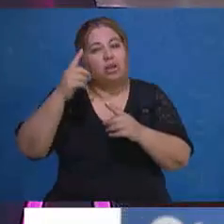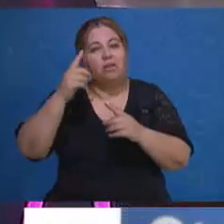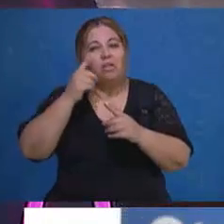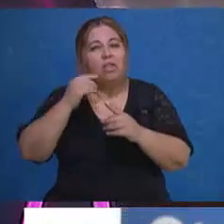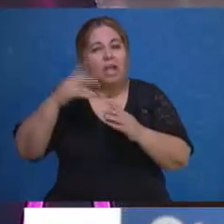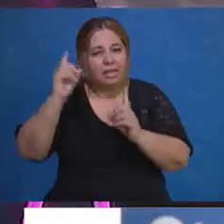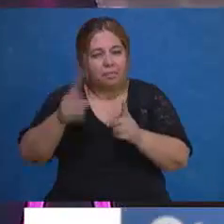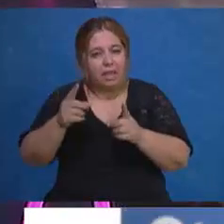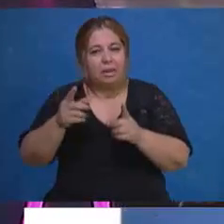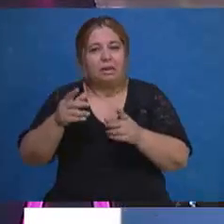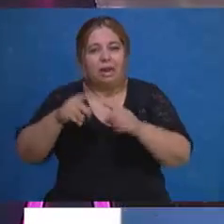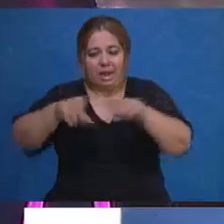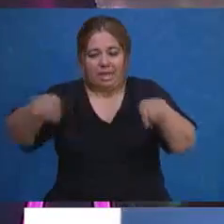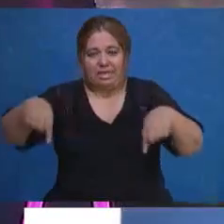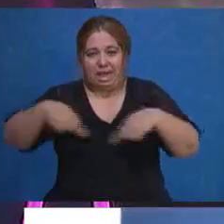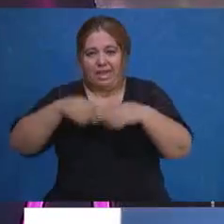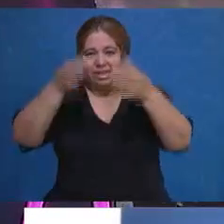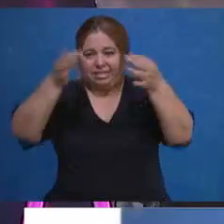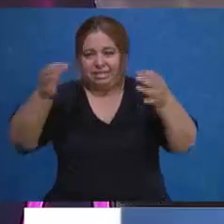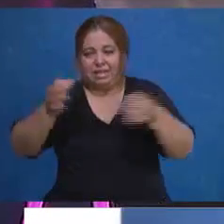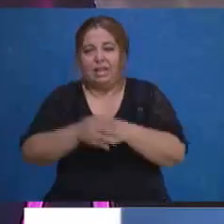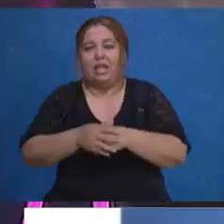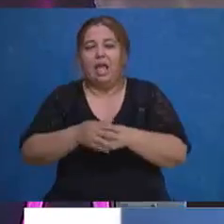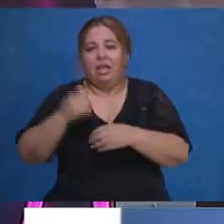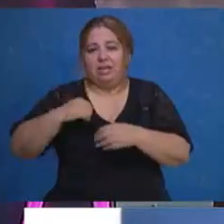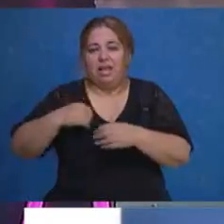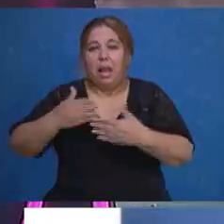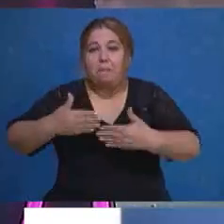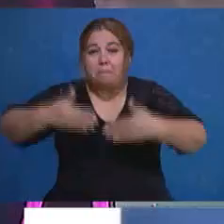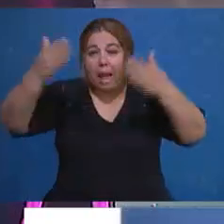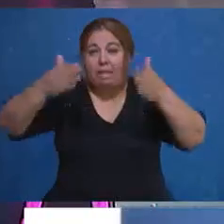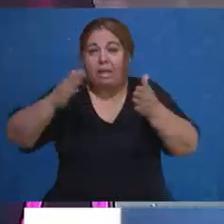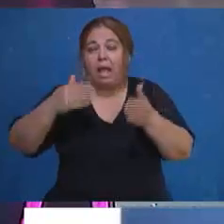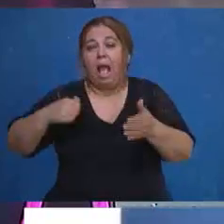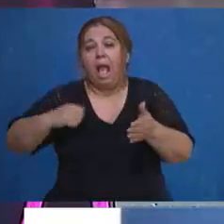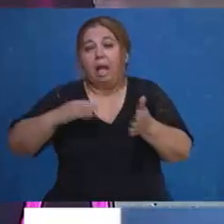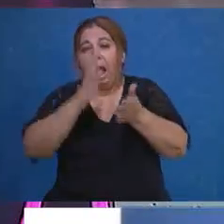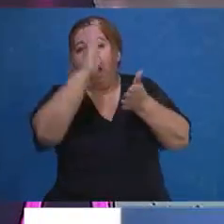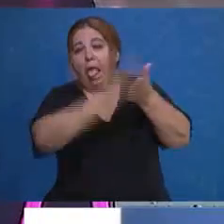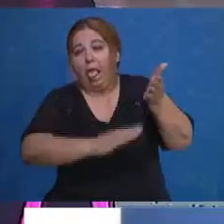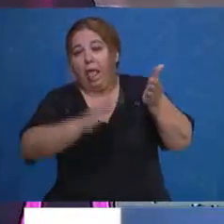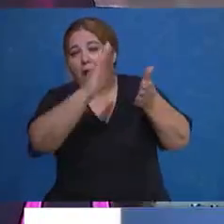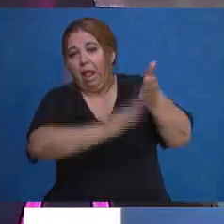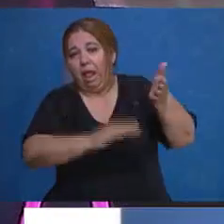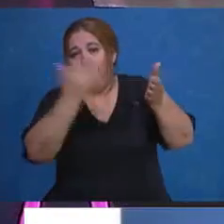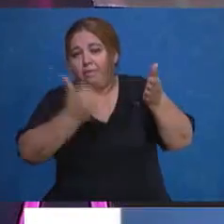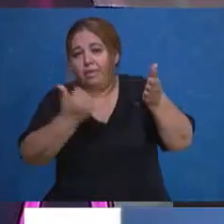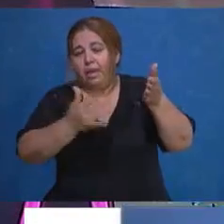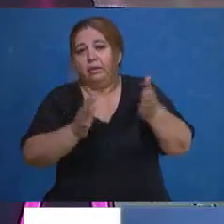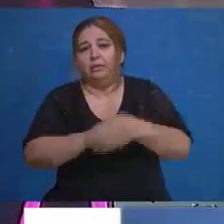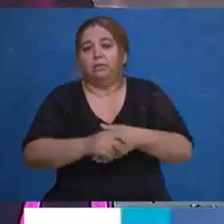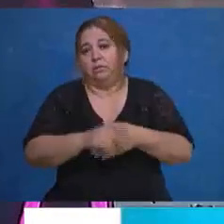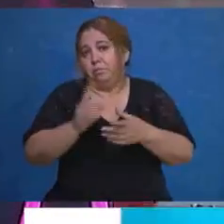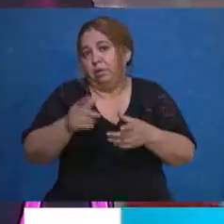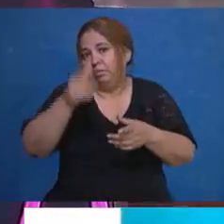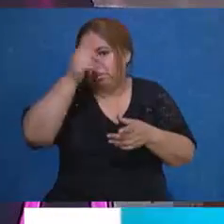también habían encontrado, digamos, excremento en las paredes, o sea, esto, todos los relatos que vos has traído por parte de fuentes